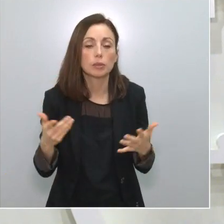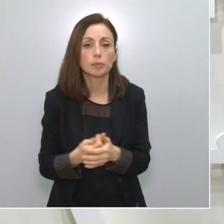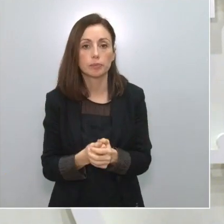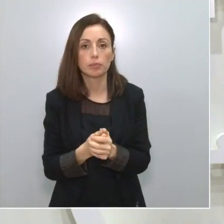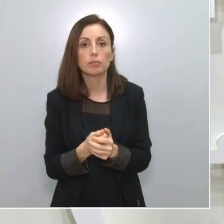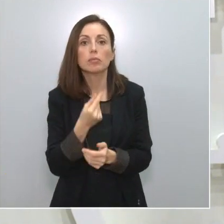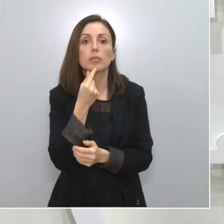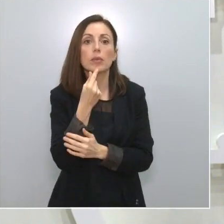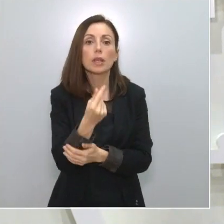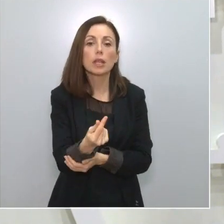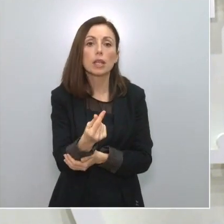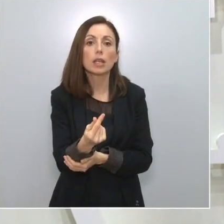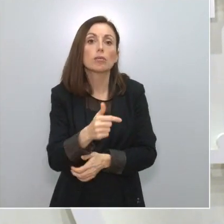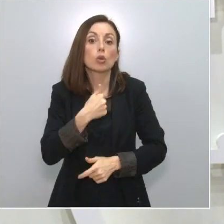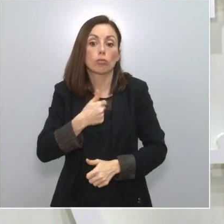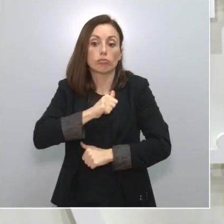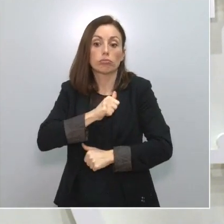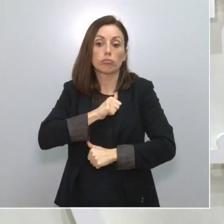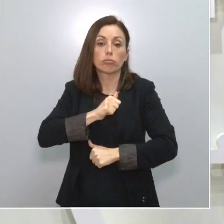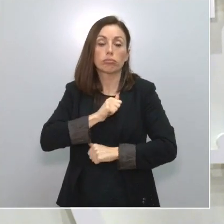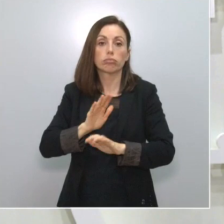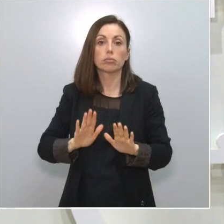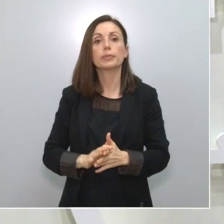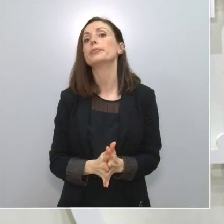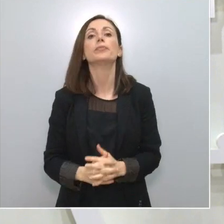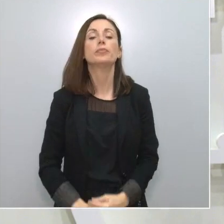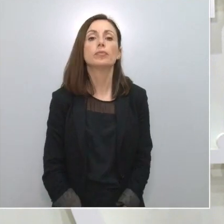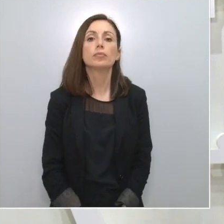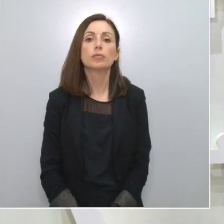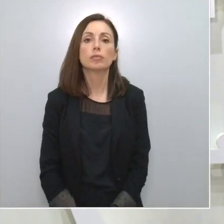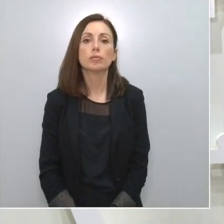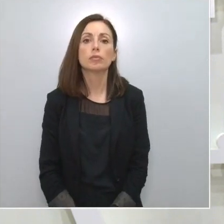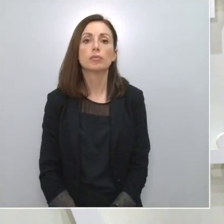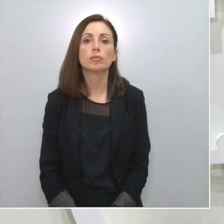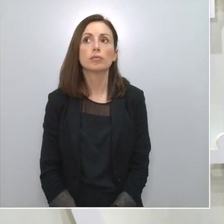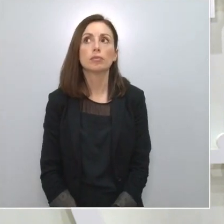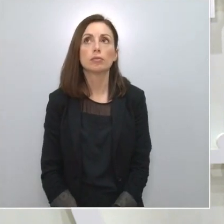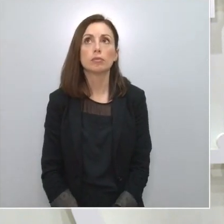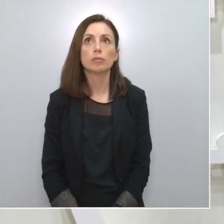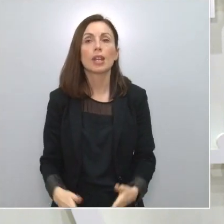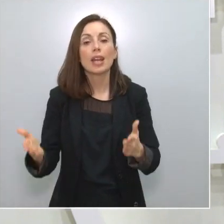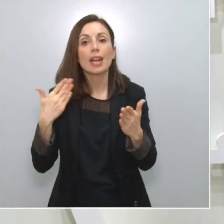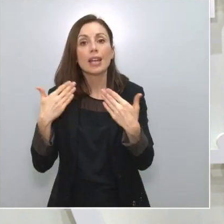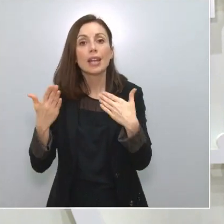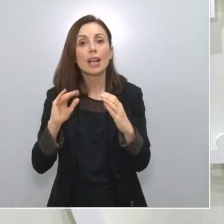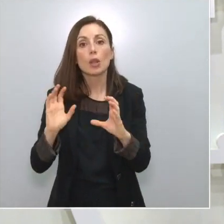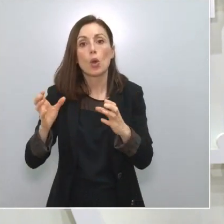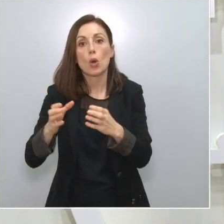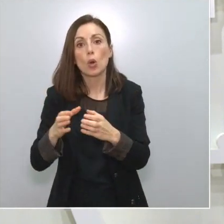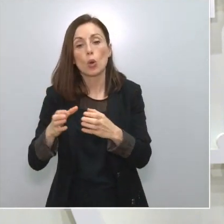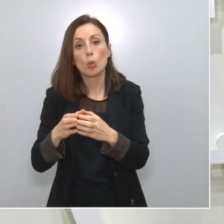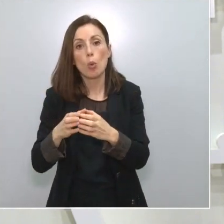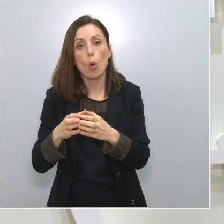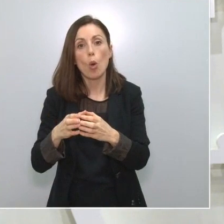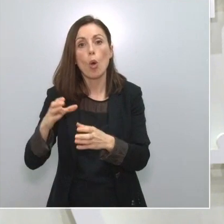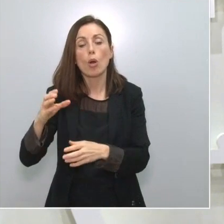prevista. Como digo, sigo a la espera. En cuanto a la relación con el líder de la oposición, con el señor